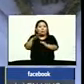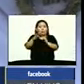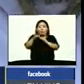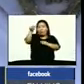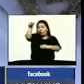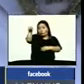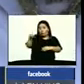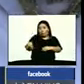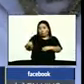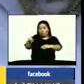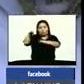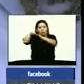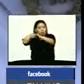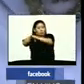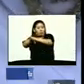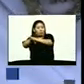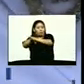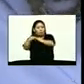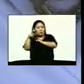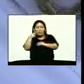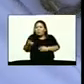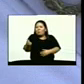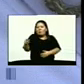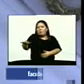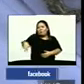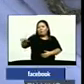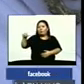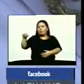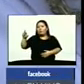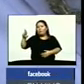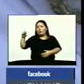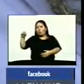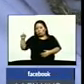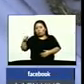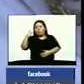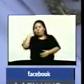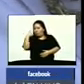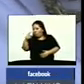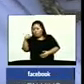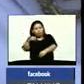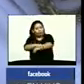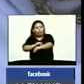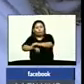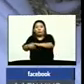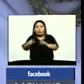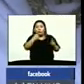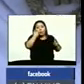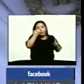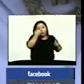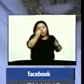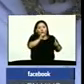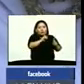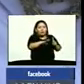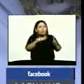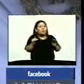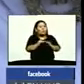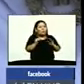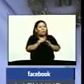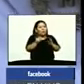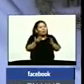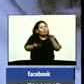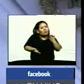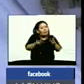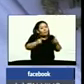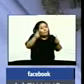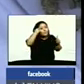hotel de ahí, de Arcos del Espino. Y pues ahí se procedió a la detención de este joven. Aparentemente como que también padece de alguna